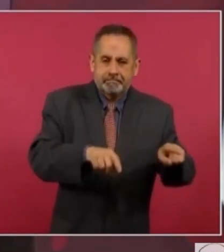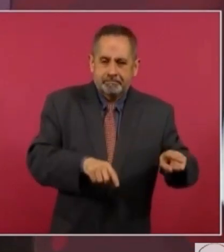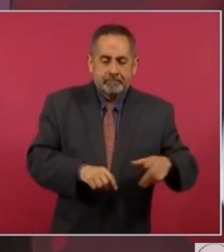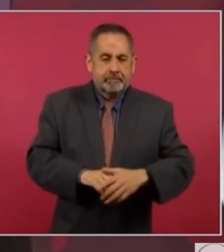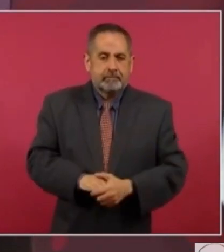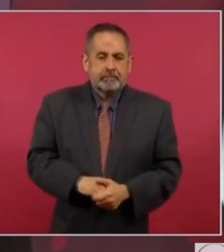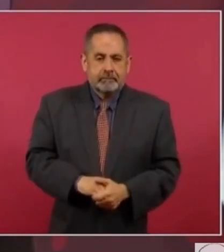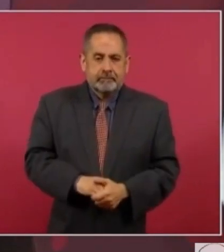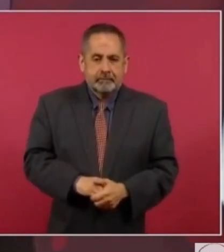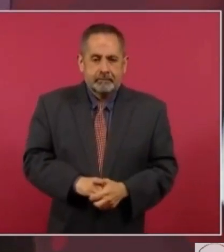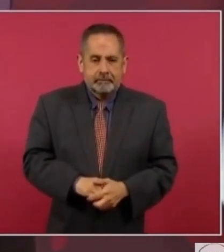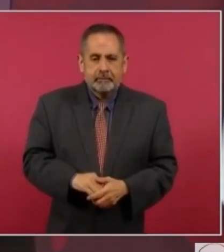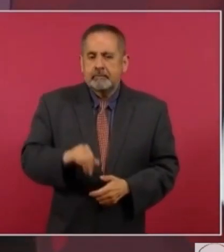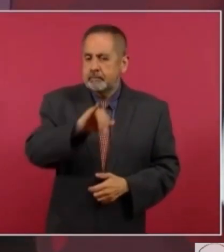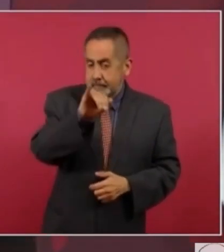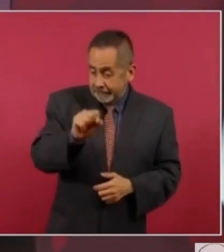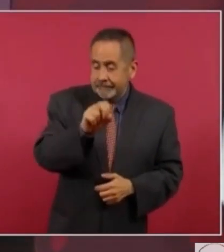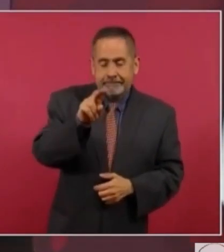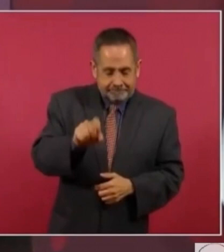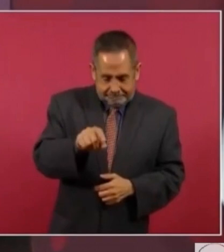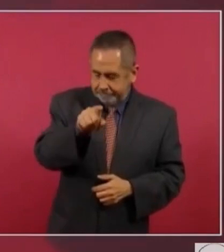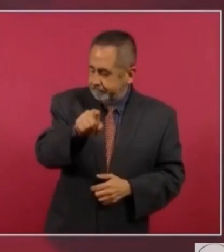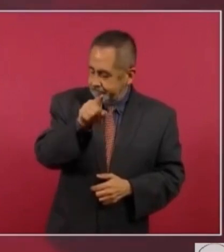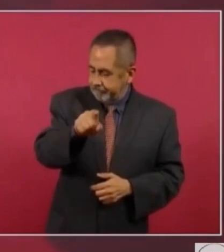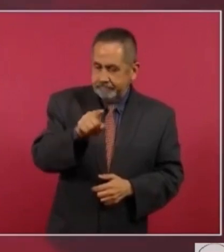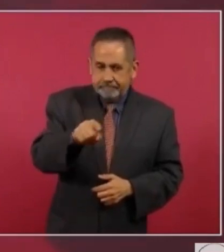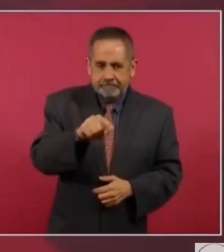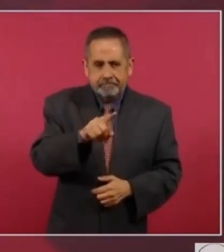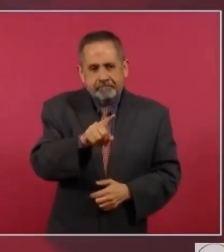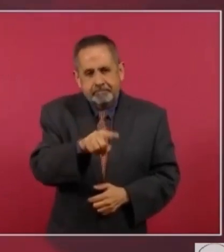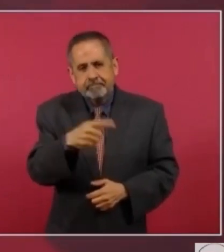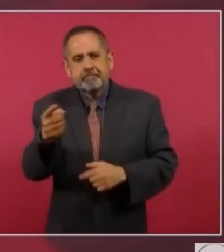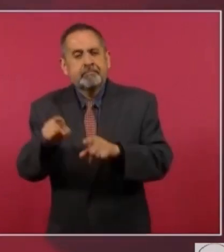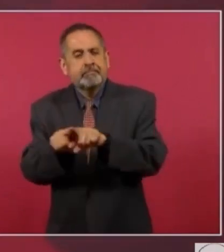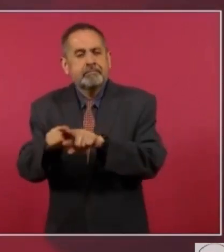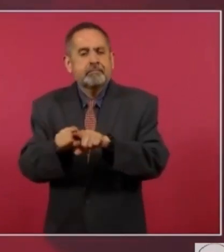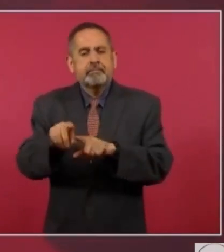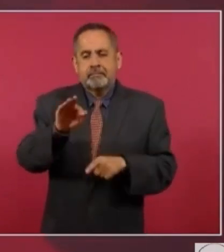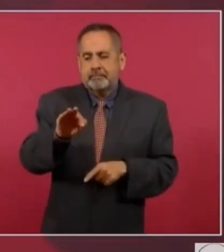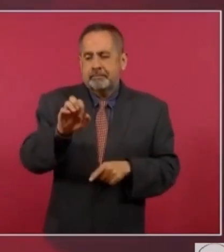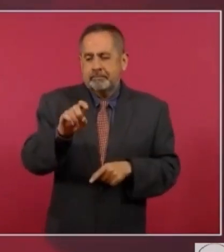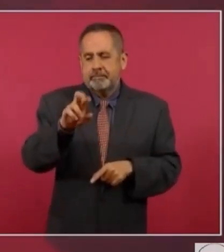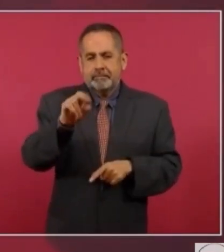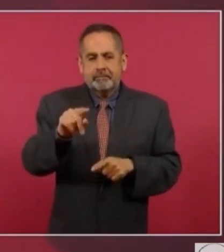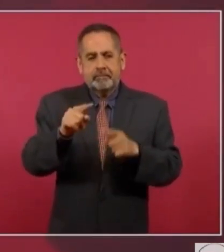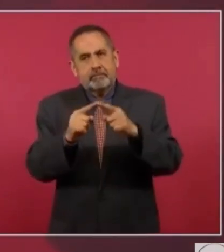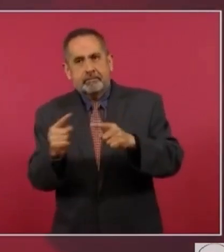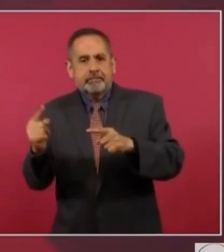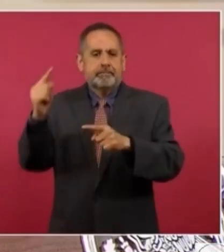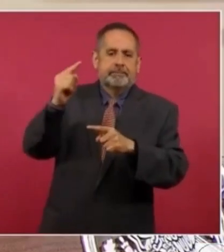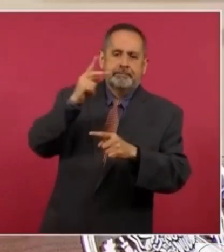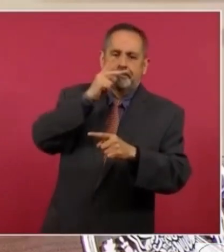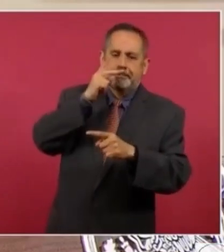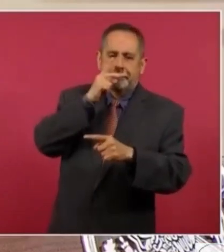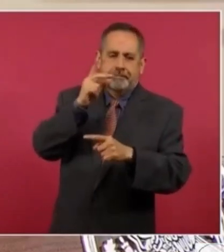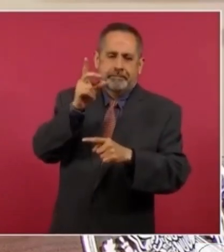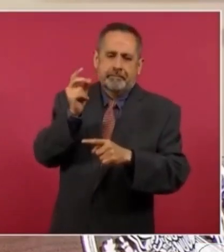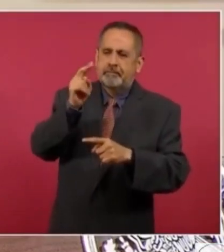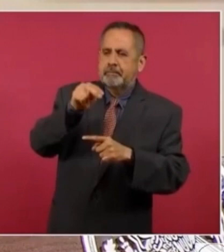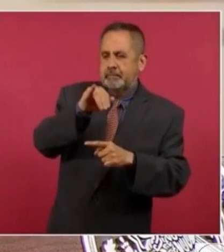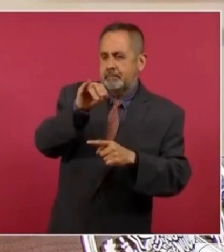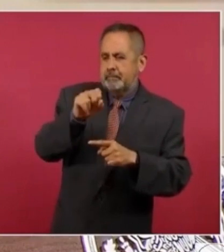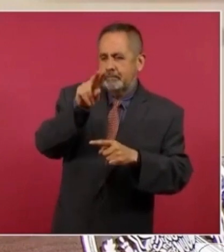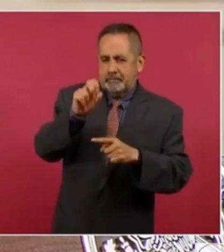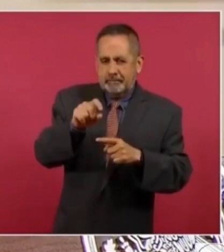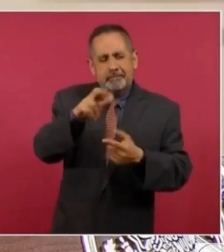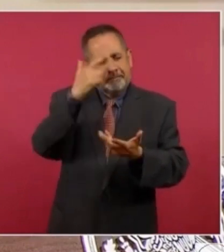No, Jesús, el hermano de Federico, hijos de don Jesús, por lo que hablábamos ayer